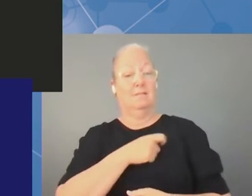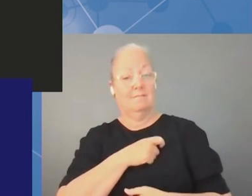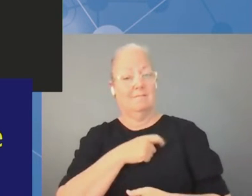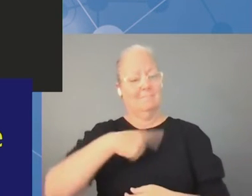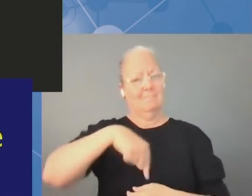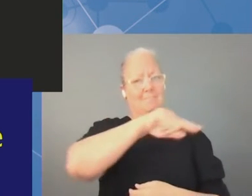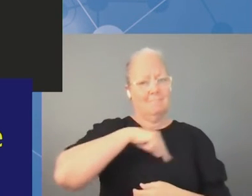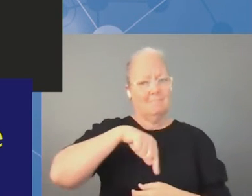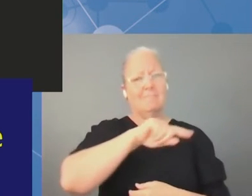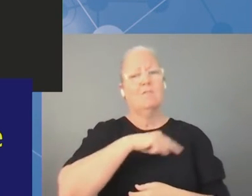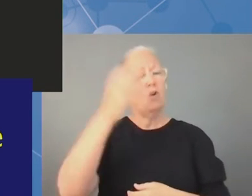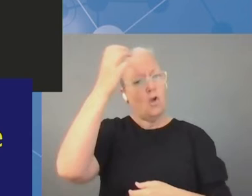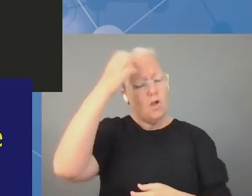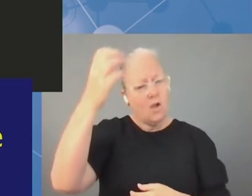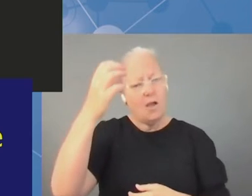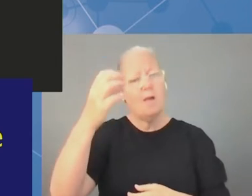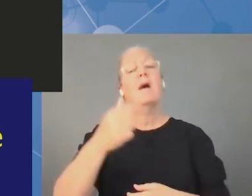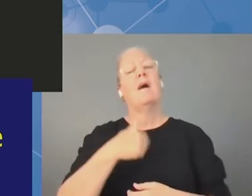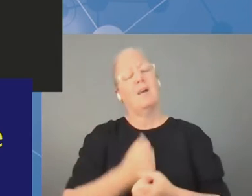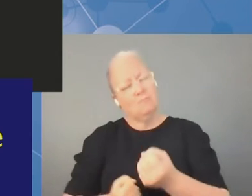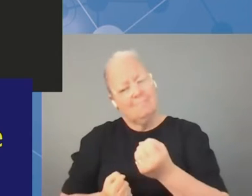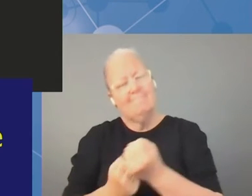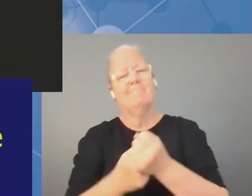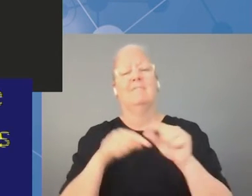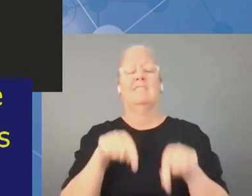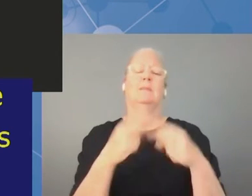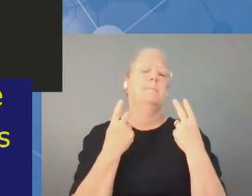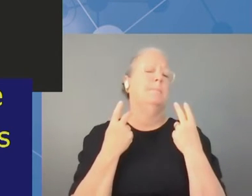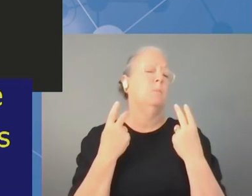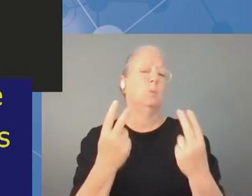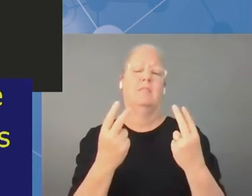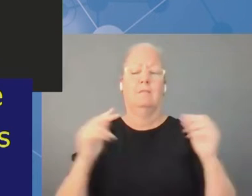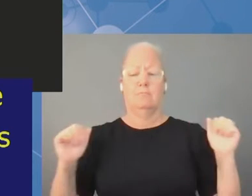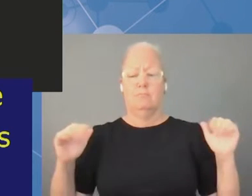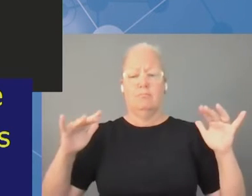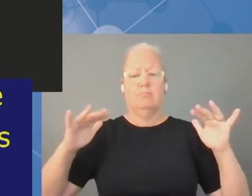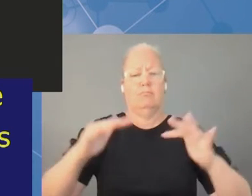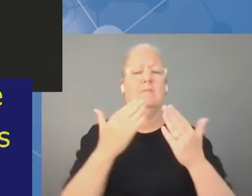trabajaremos con Paul Mitchell igual de bien como lo ha sido este año.